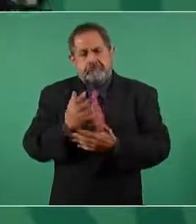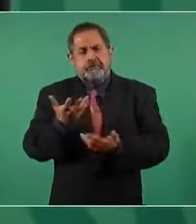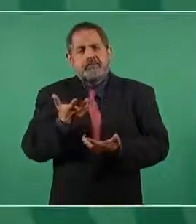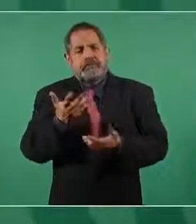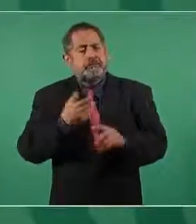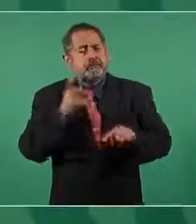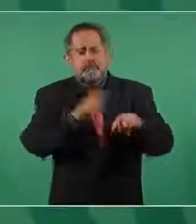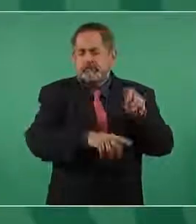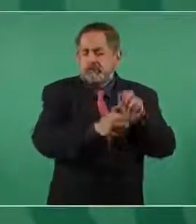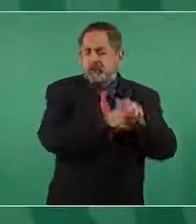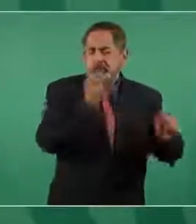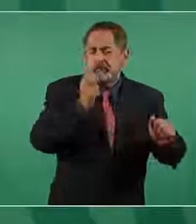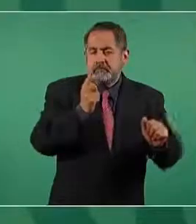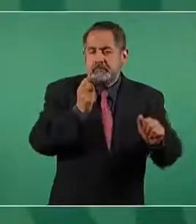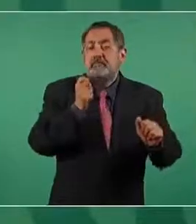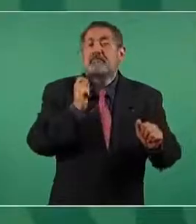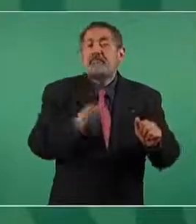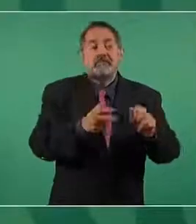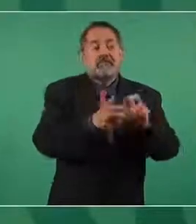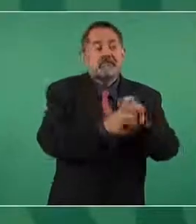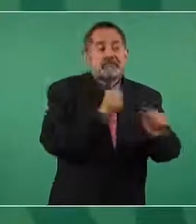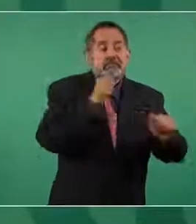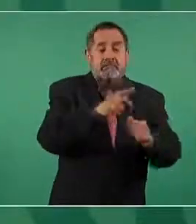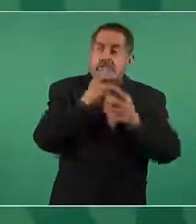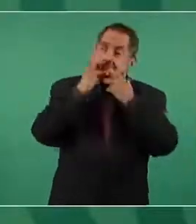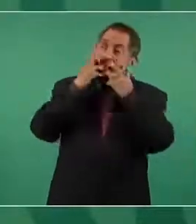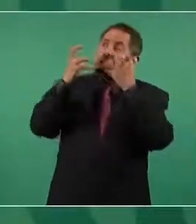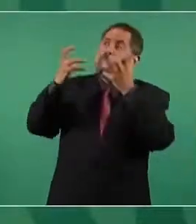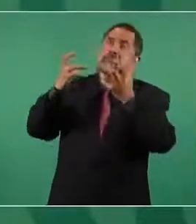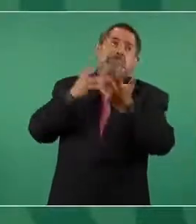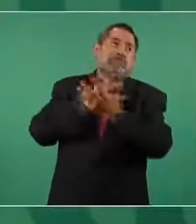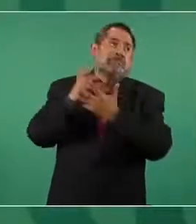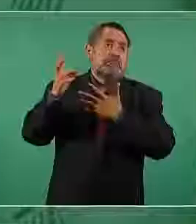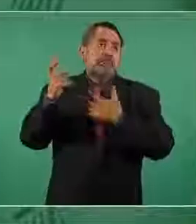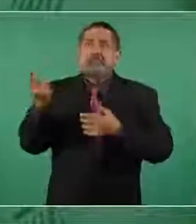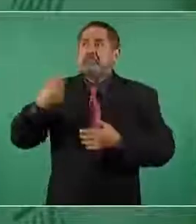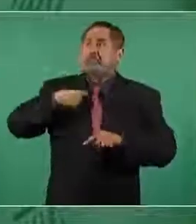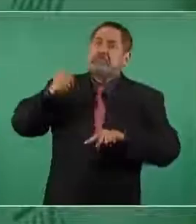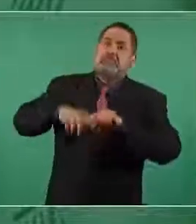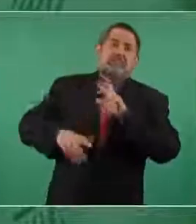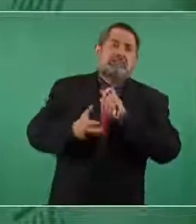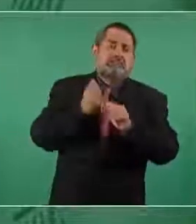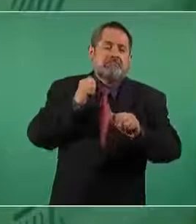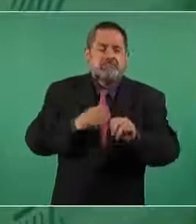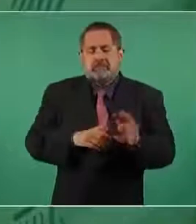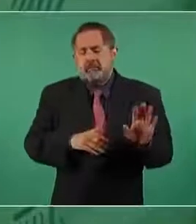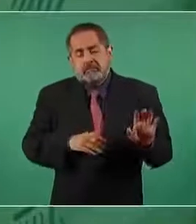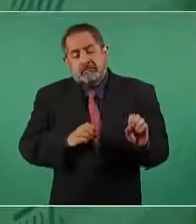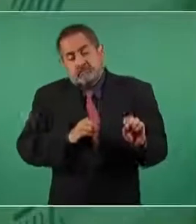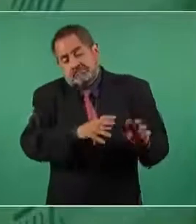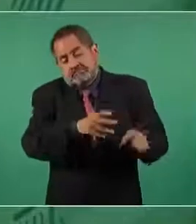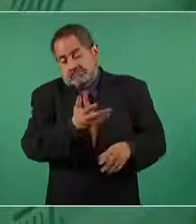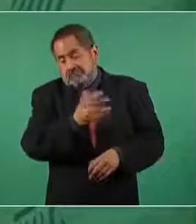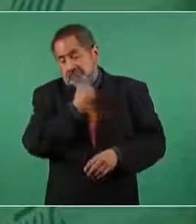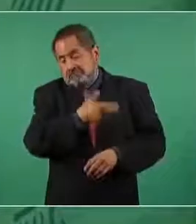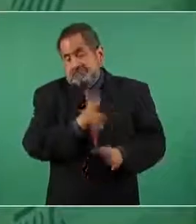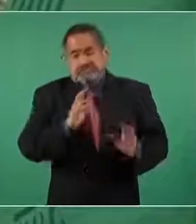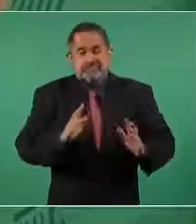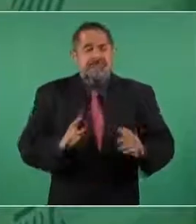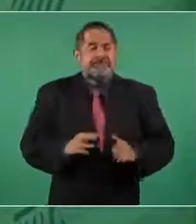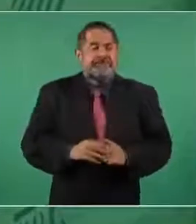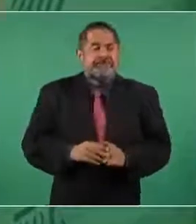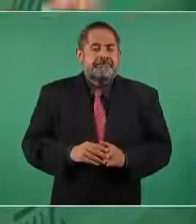porque harían un alboroto. y